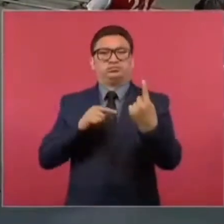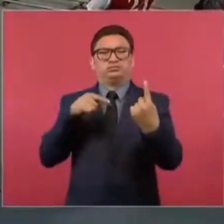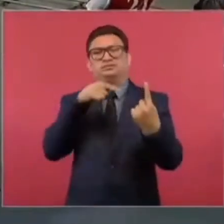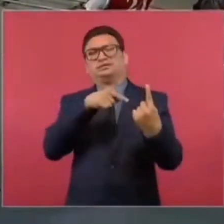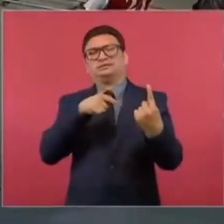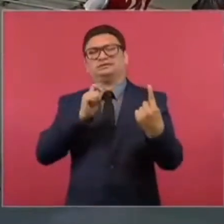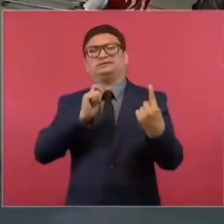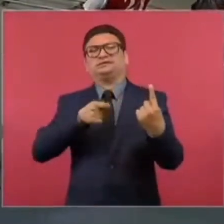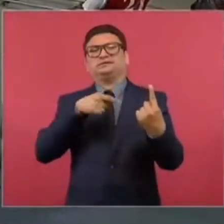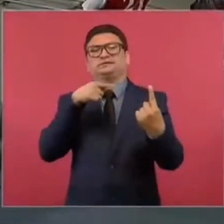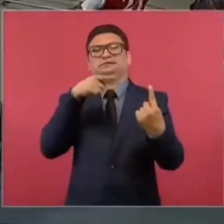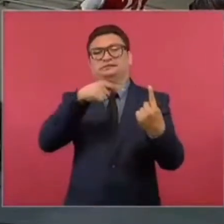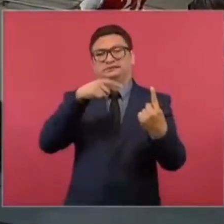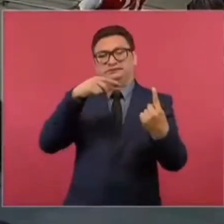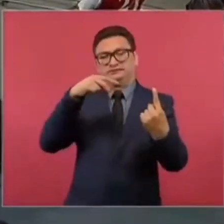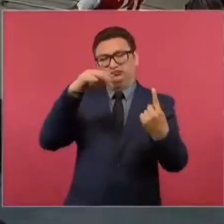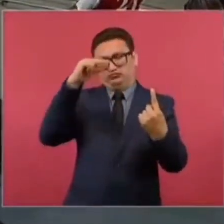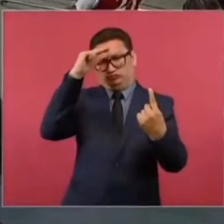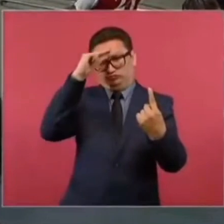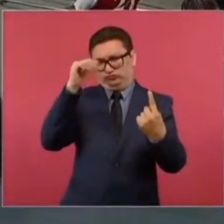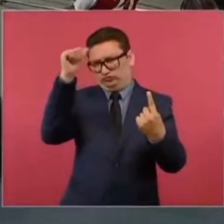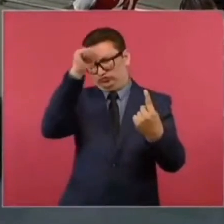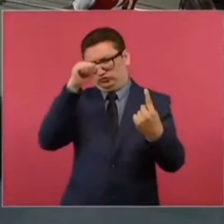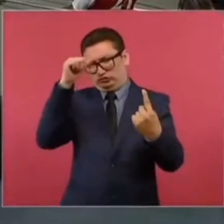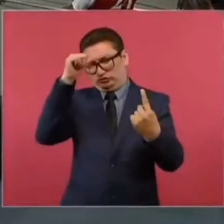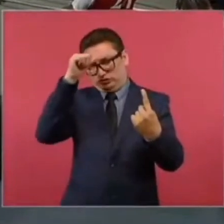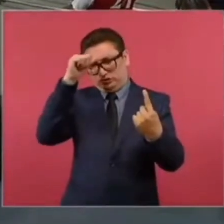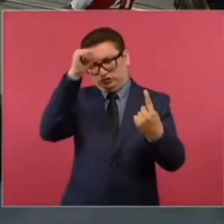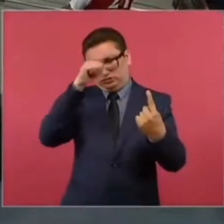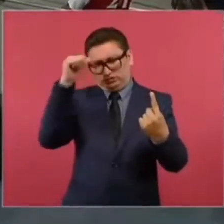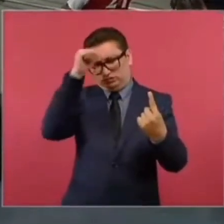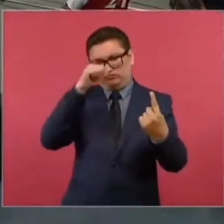sacerdote con su sotana y todo. Pero además,